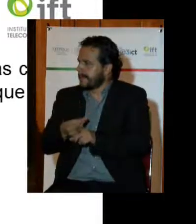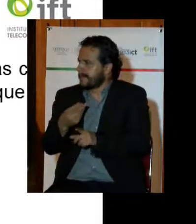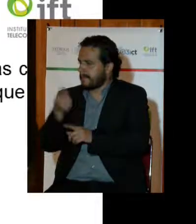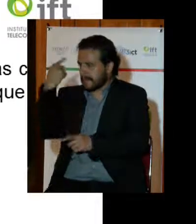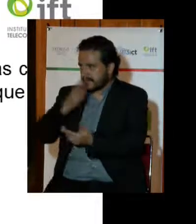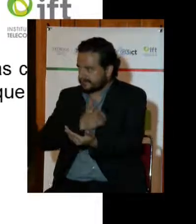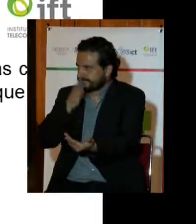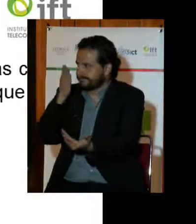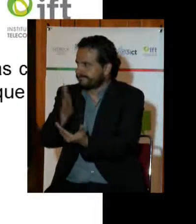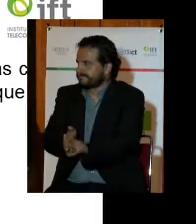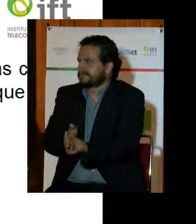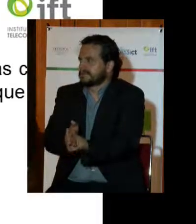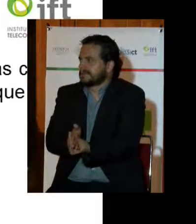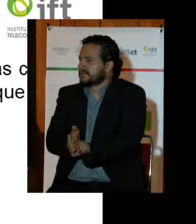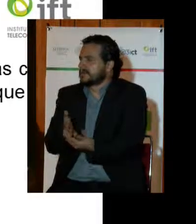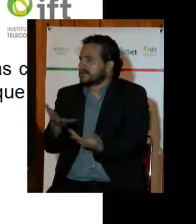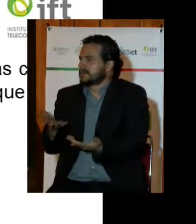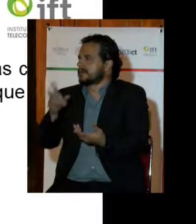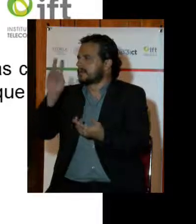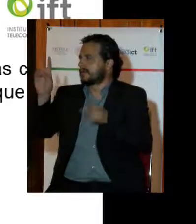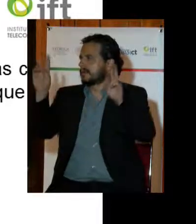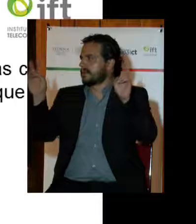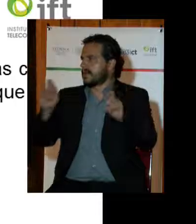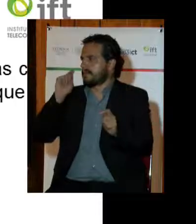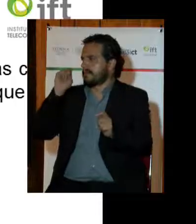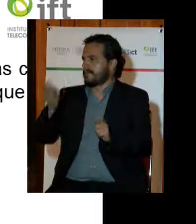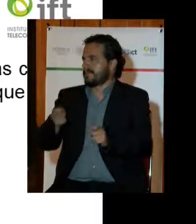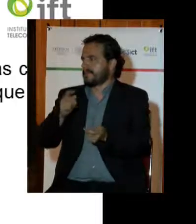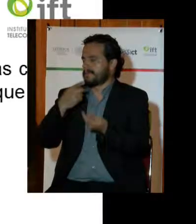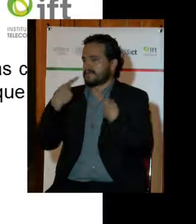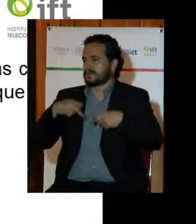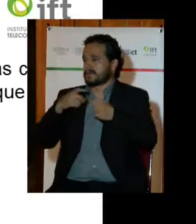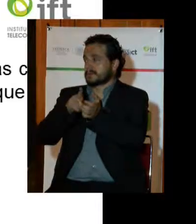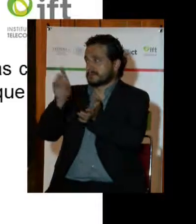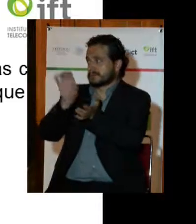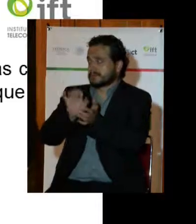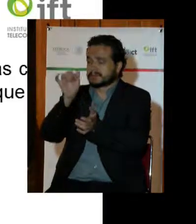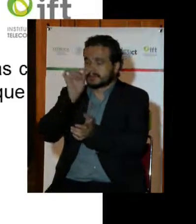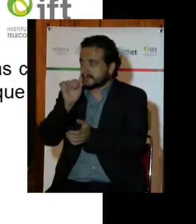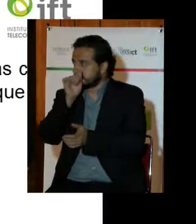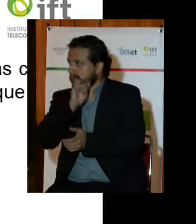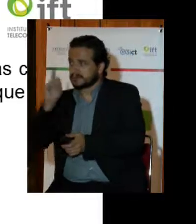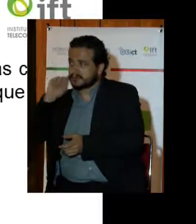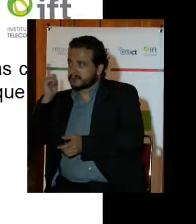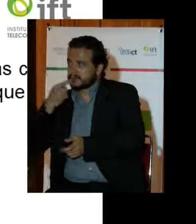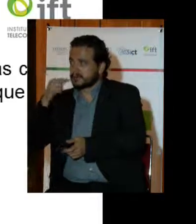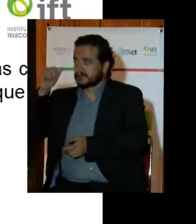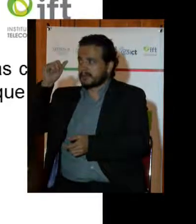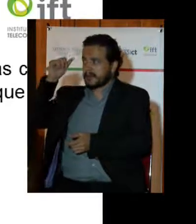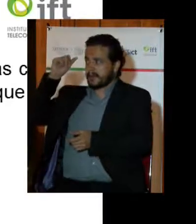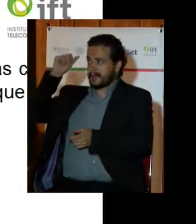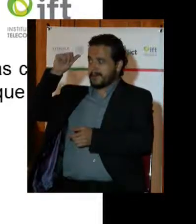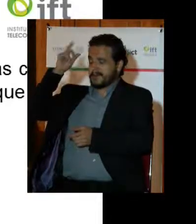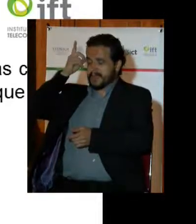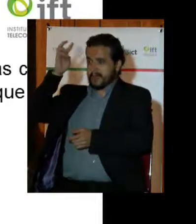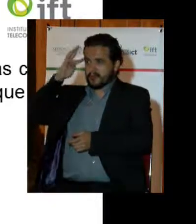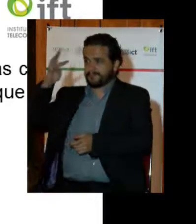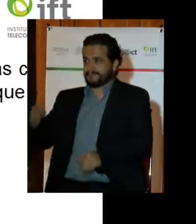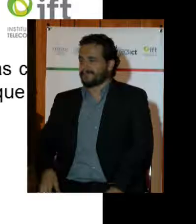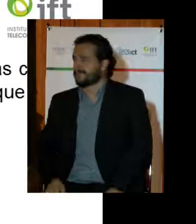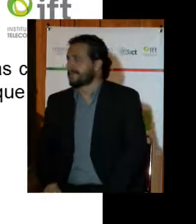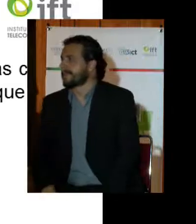de discapacidad visual como auditiva o motriz, que brinden nuestros concesionarios y comercializadores